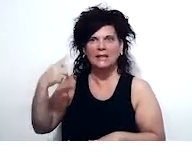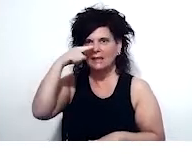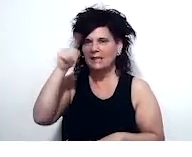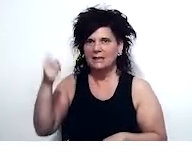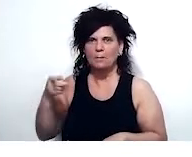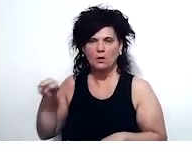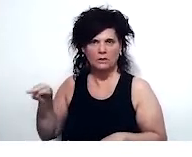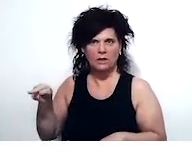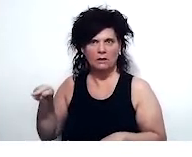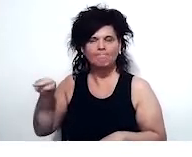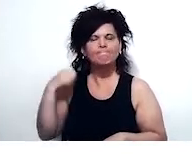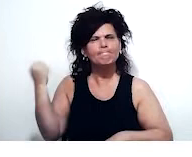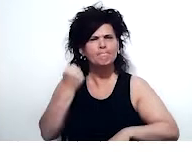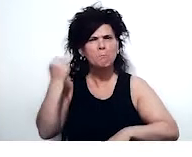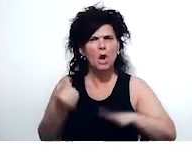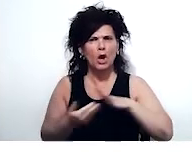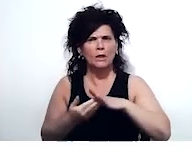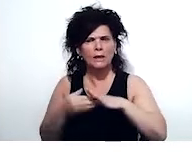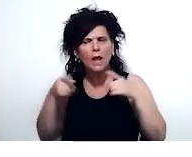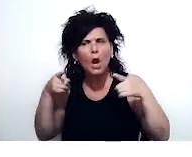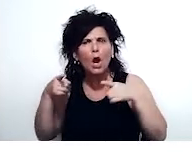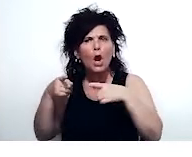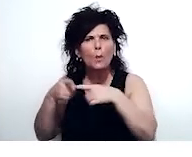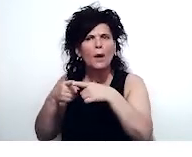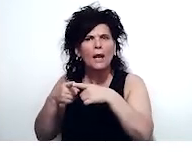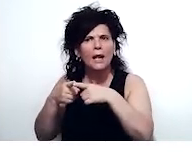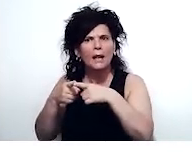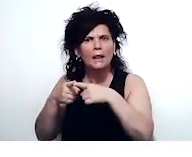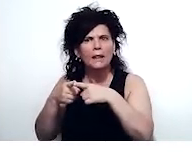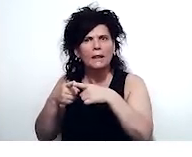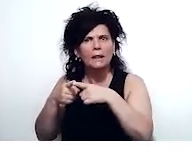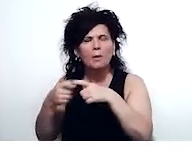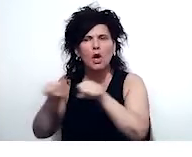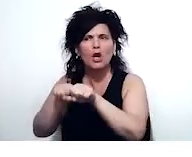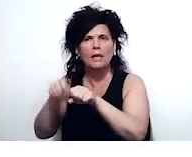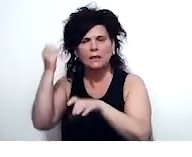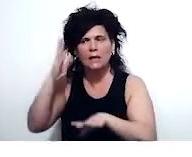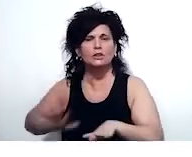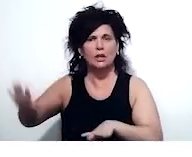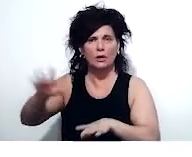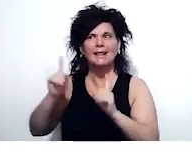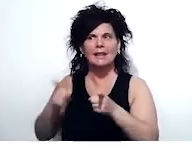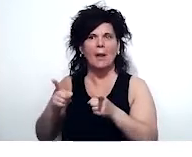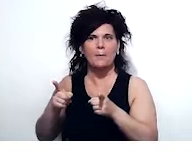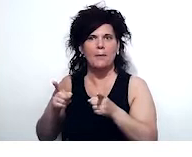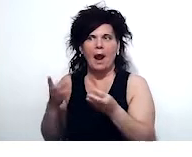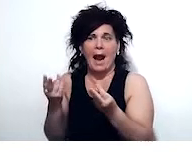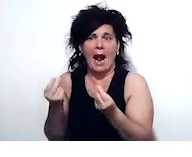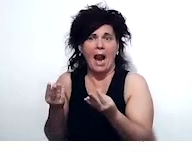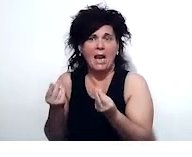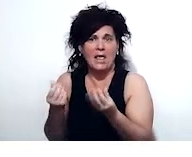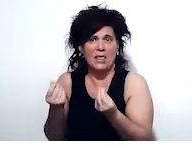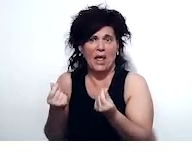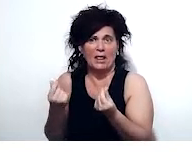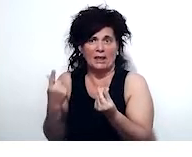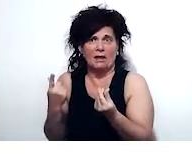todavía. Entonces es muy importante el objetivo de cobertura de la zona rural, y además de la calidad para que esta cobertura de